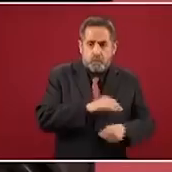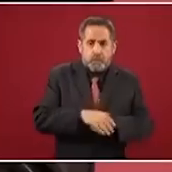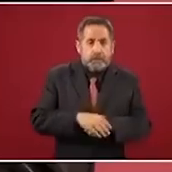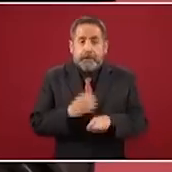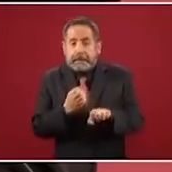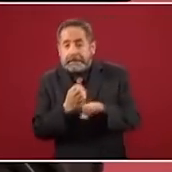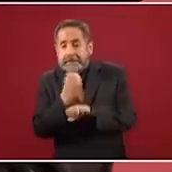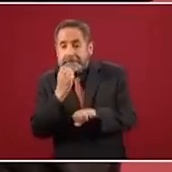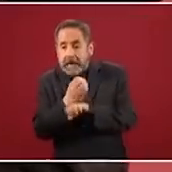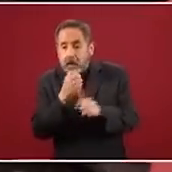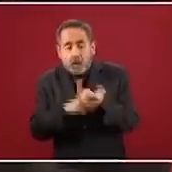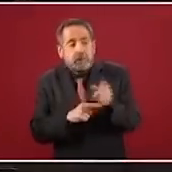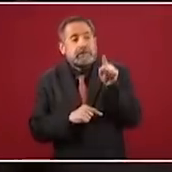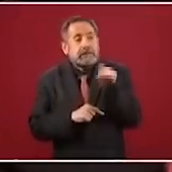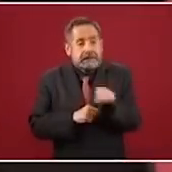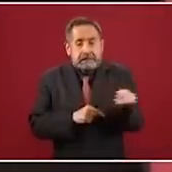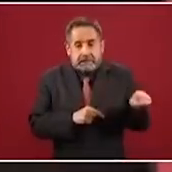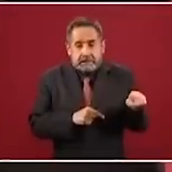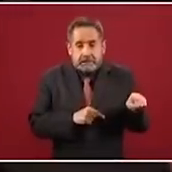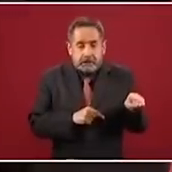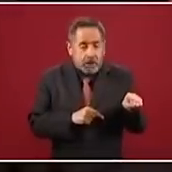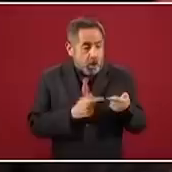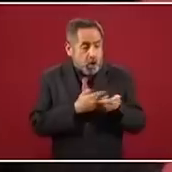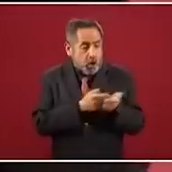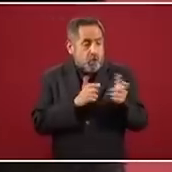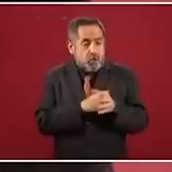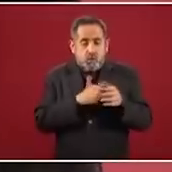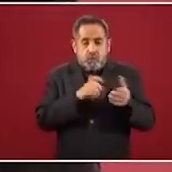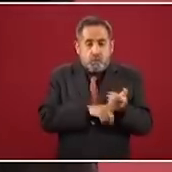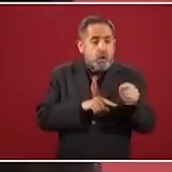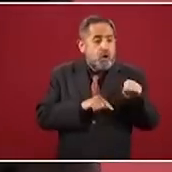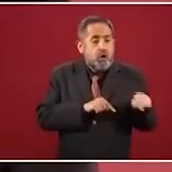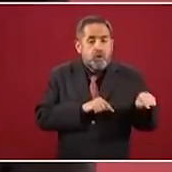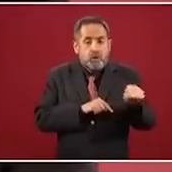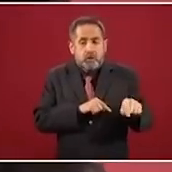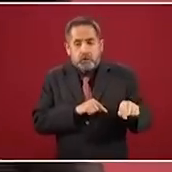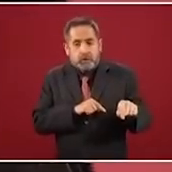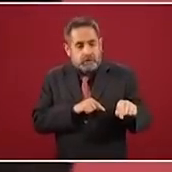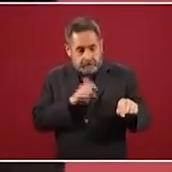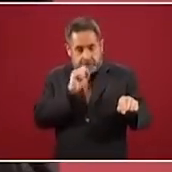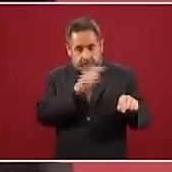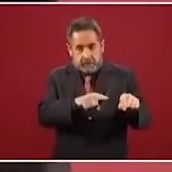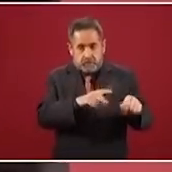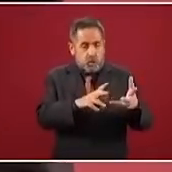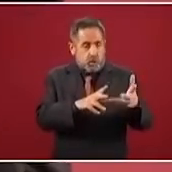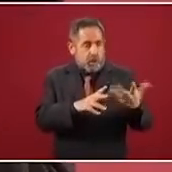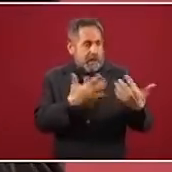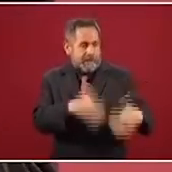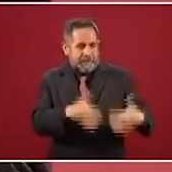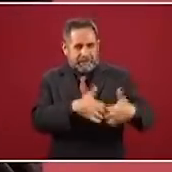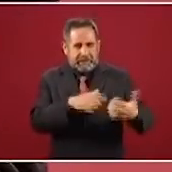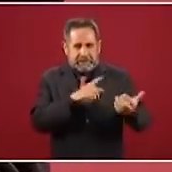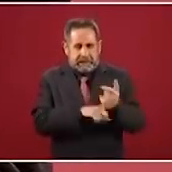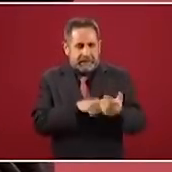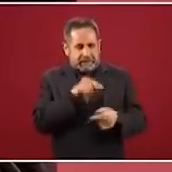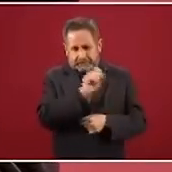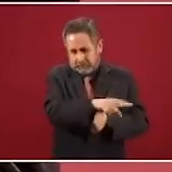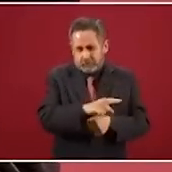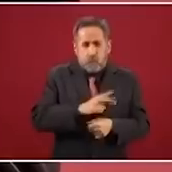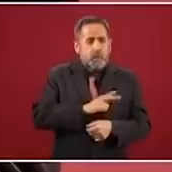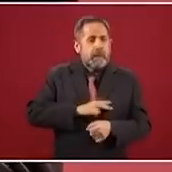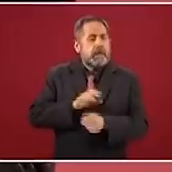es lo que ocurría, que iban grupos de trabajo de la industria o de las compañías distribuidoras de